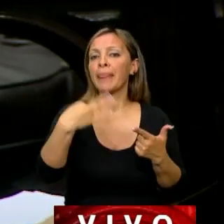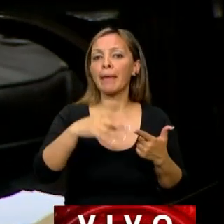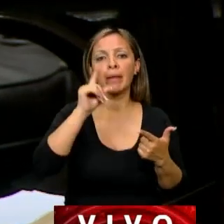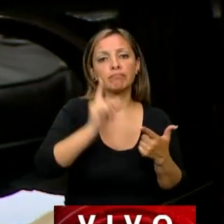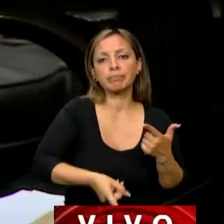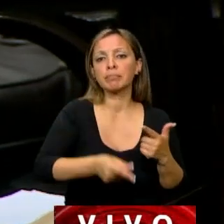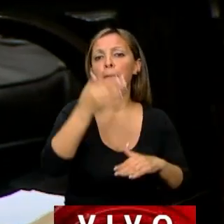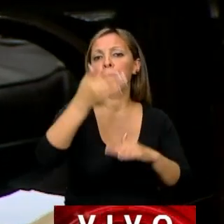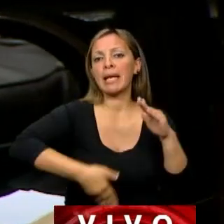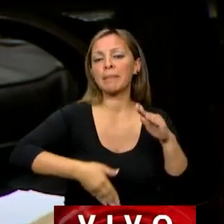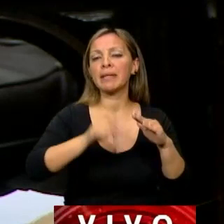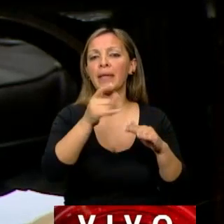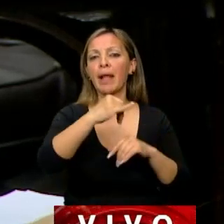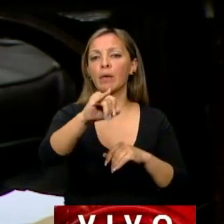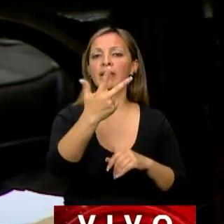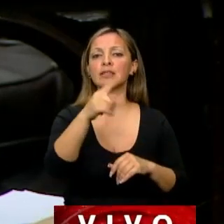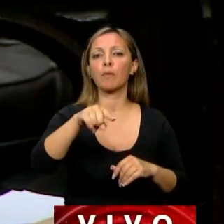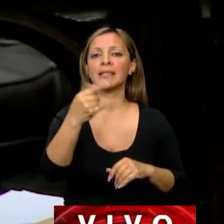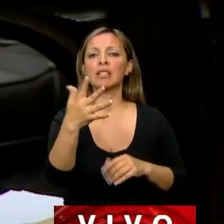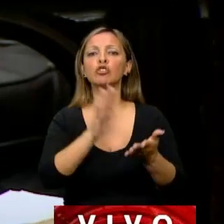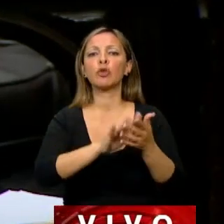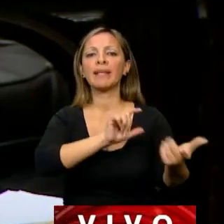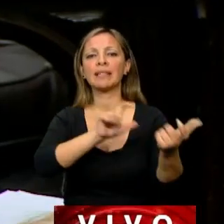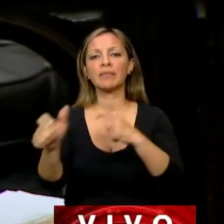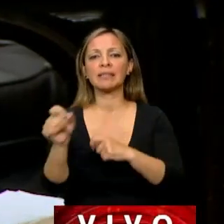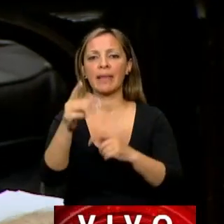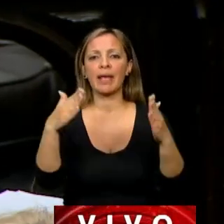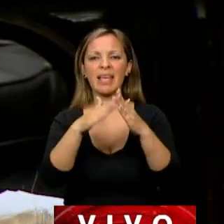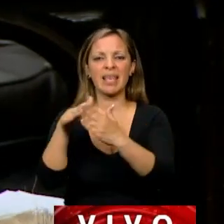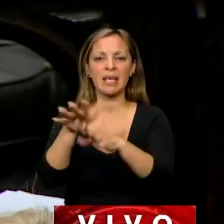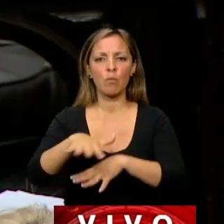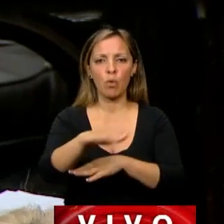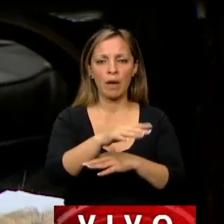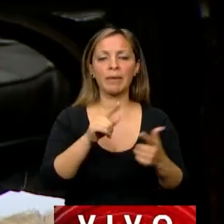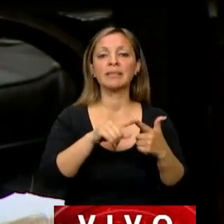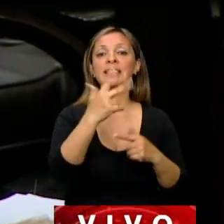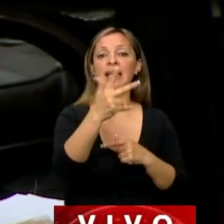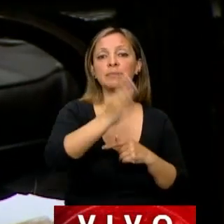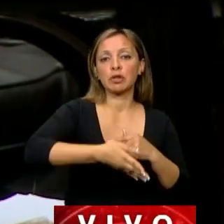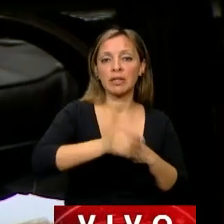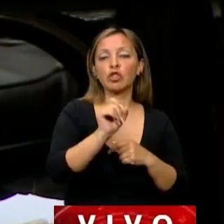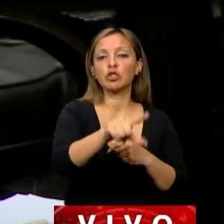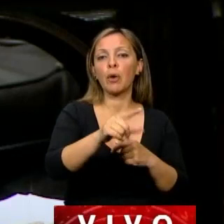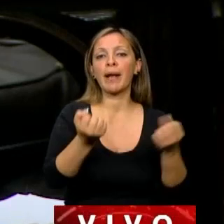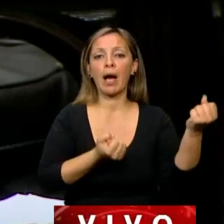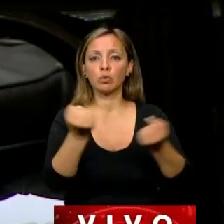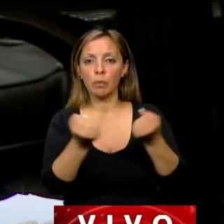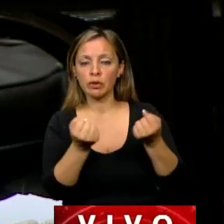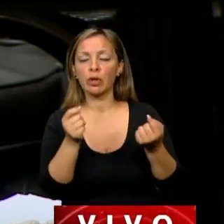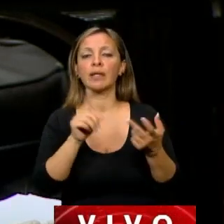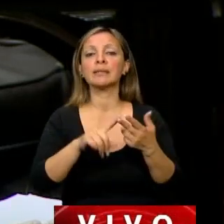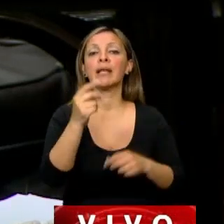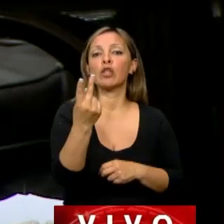máxima del 3,5 a la transferencia de inmuebles del 13 a la transferencia a automotores y del 2 a las